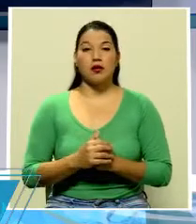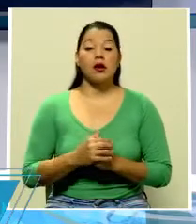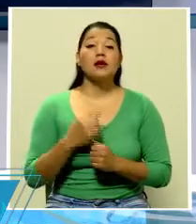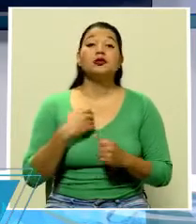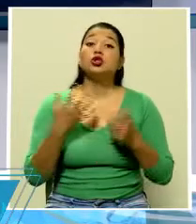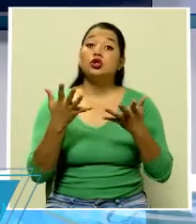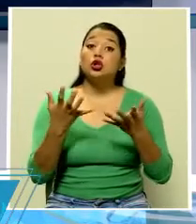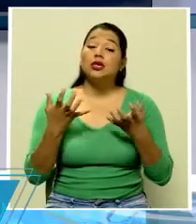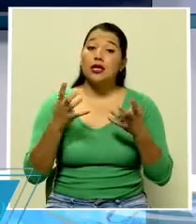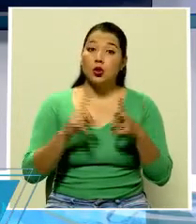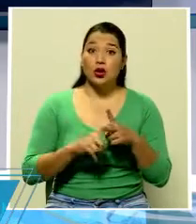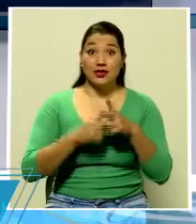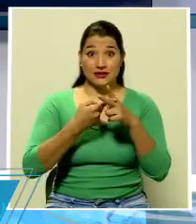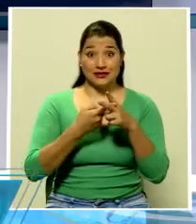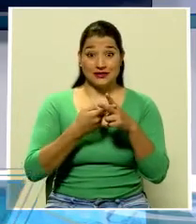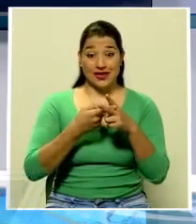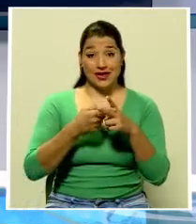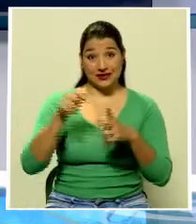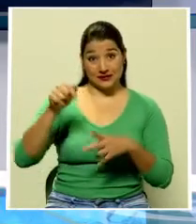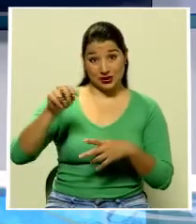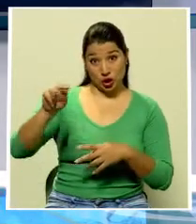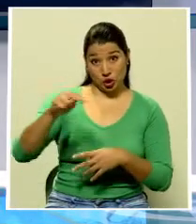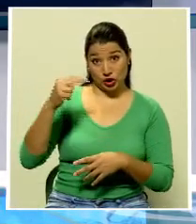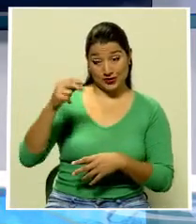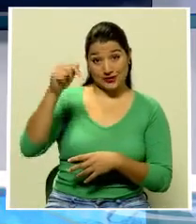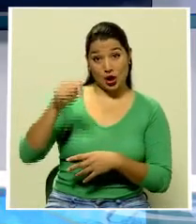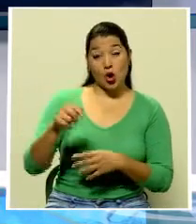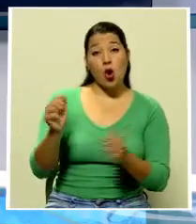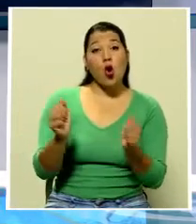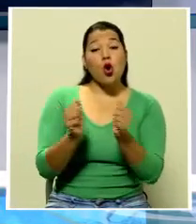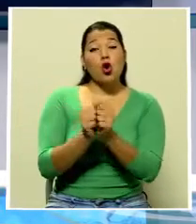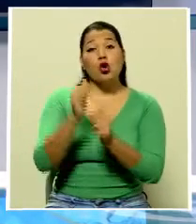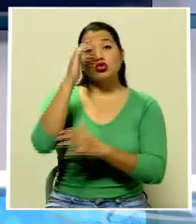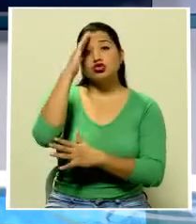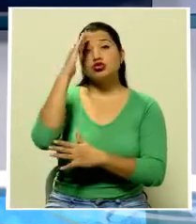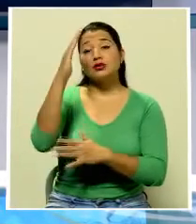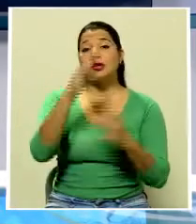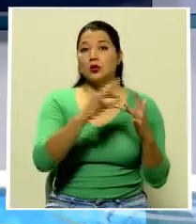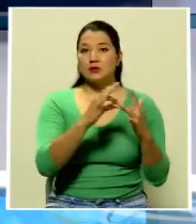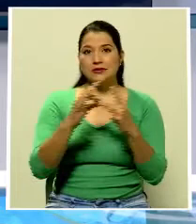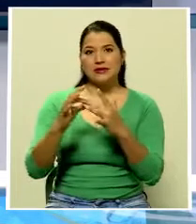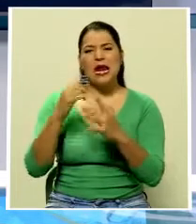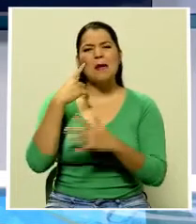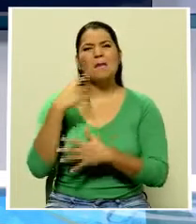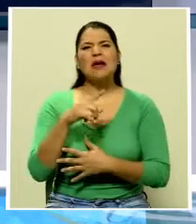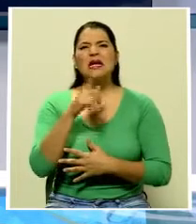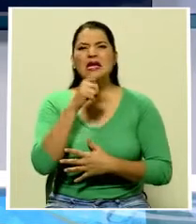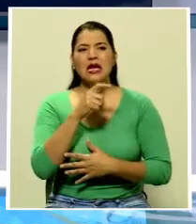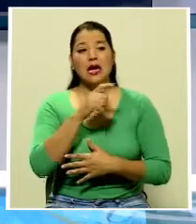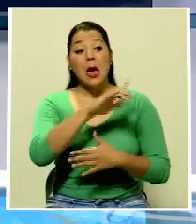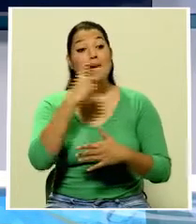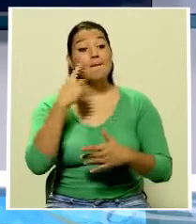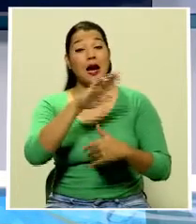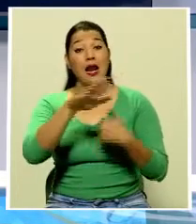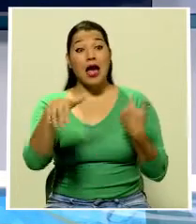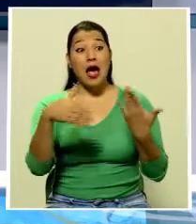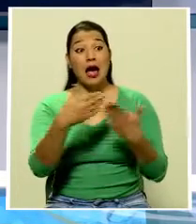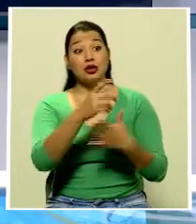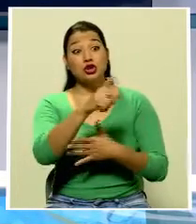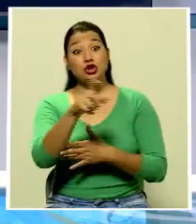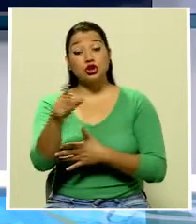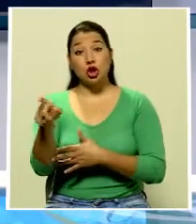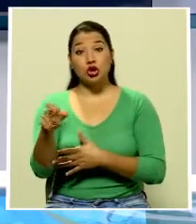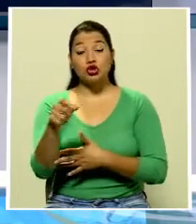Quiero iniciar la edición de hoy con un saludo muy especial para todos y todas las